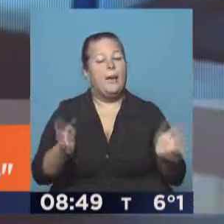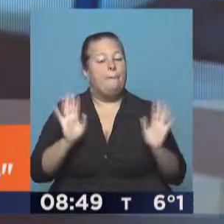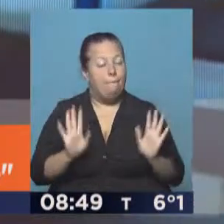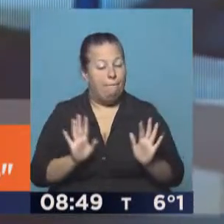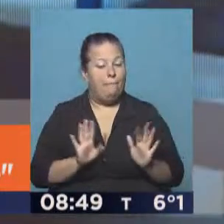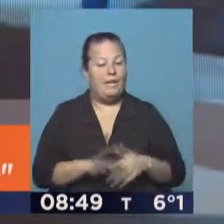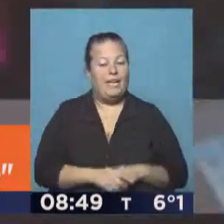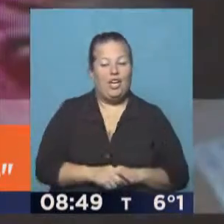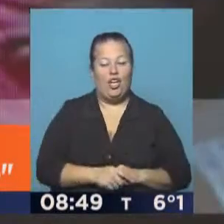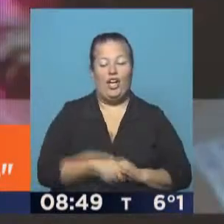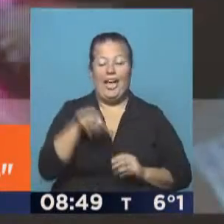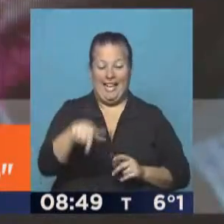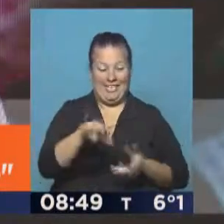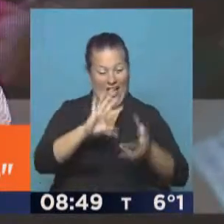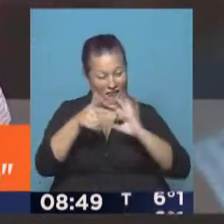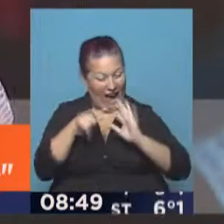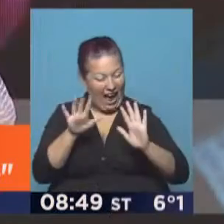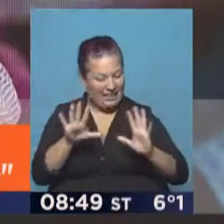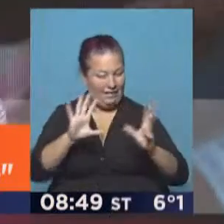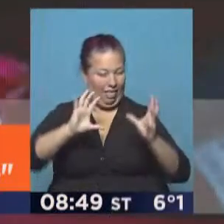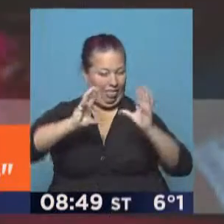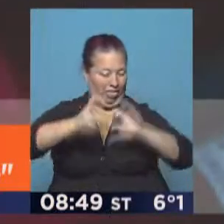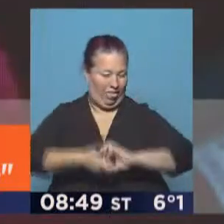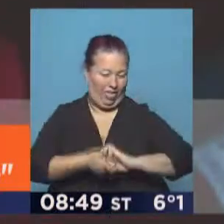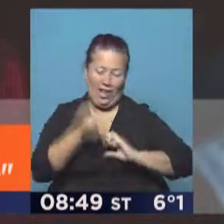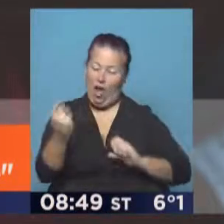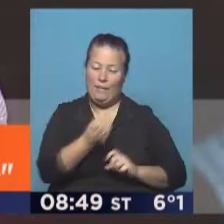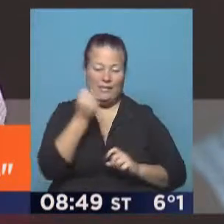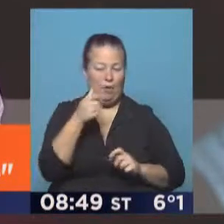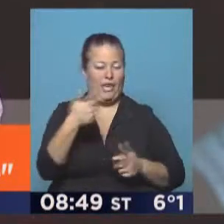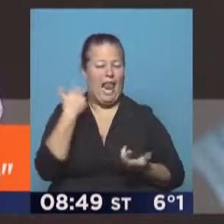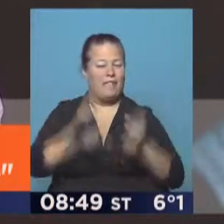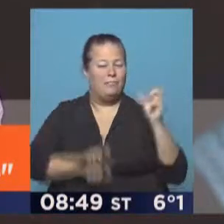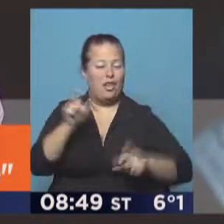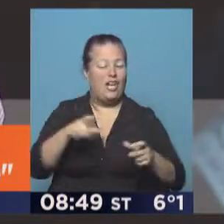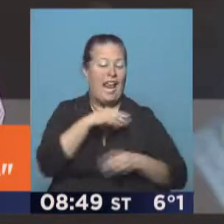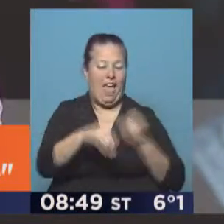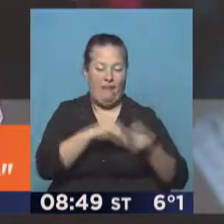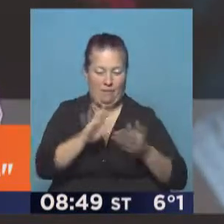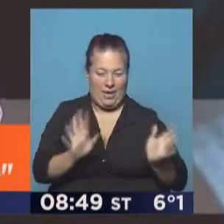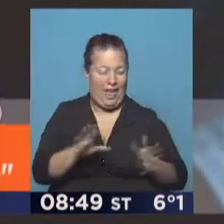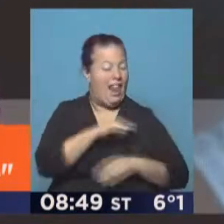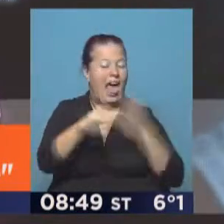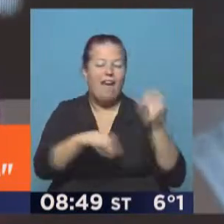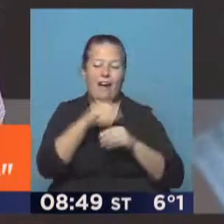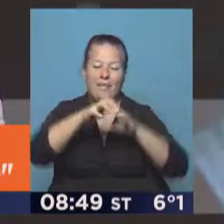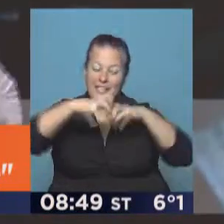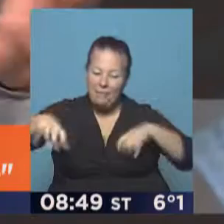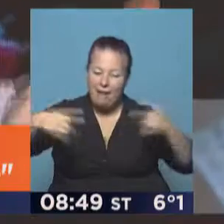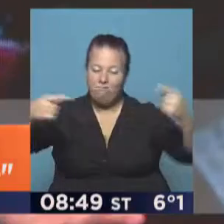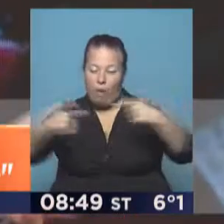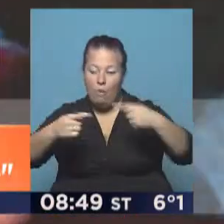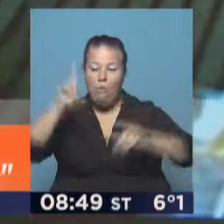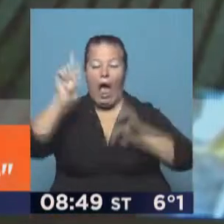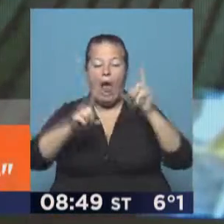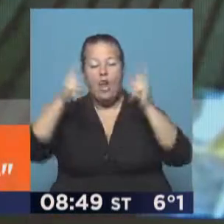Pero este tipo de cosas fue destruyendo lo más importante de la sociedad, que era el seno familiar. Familias divididas, peleadas, porque